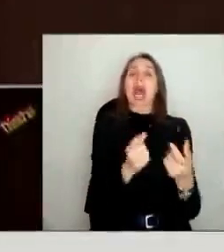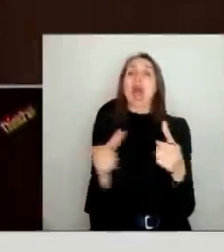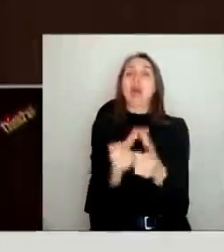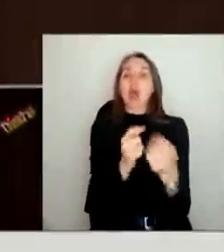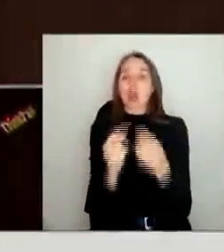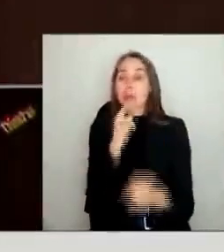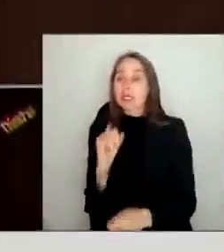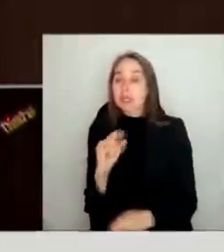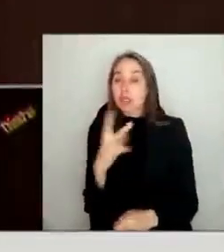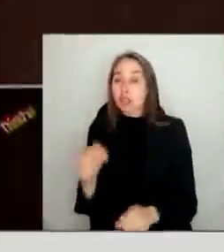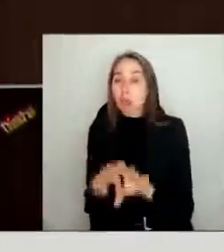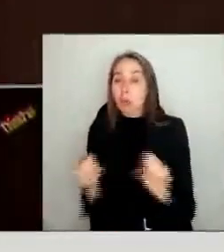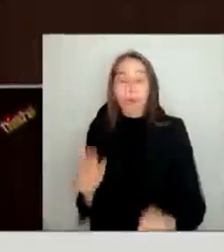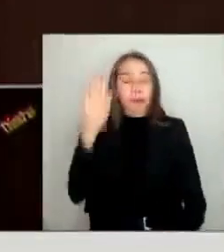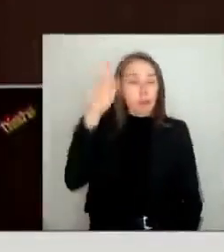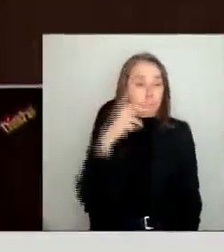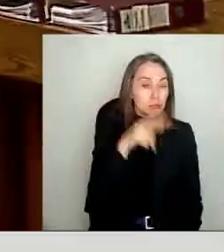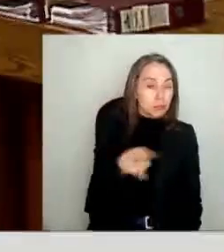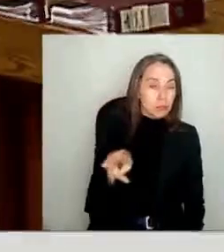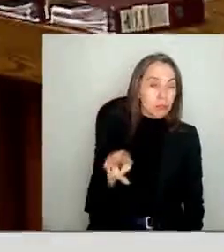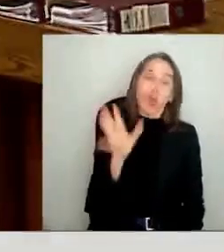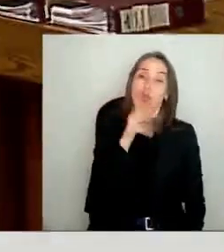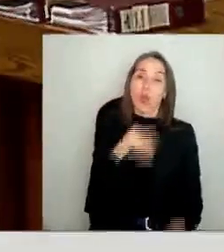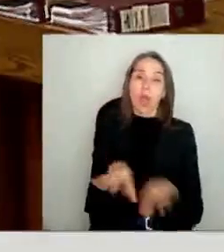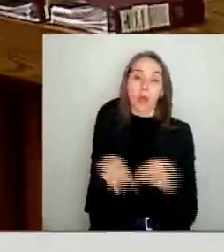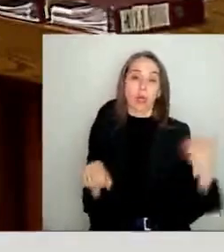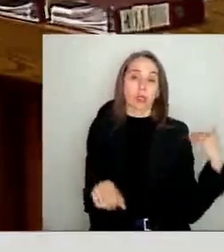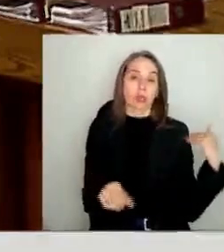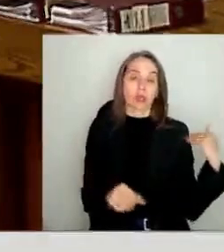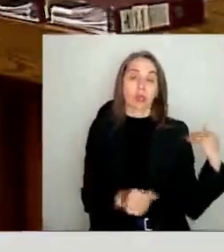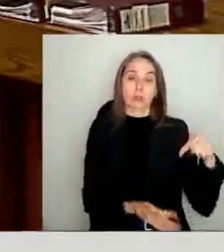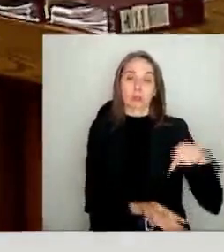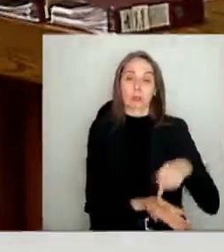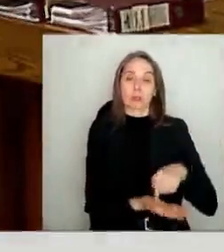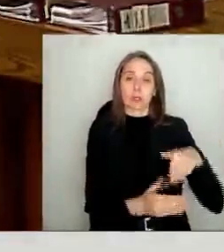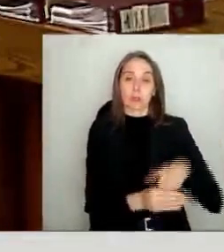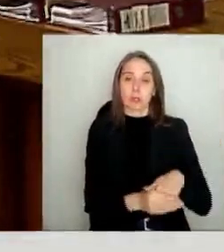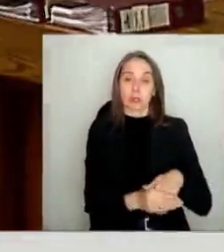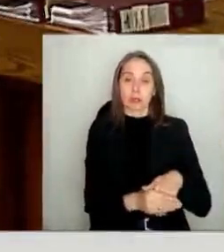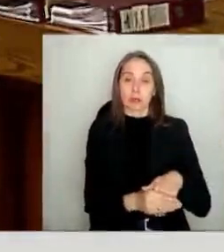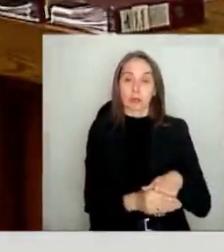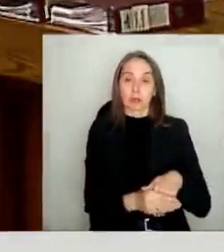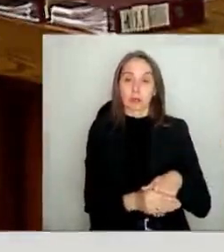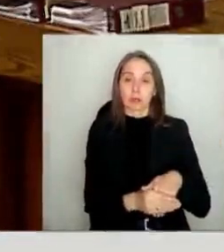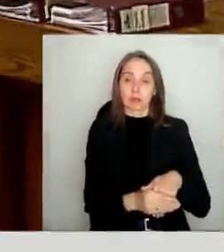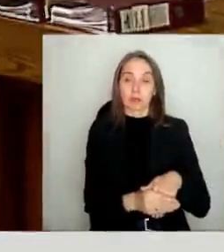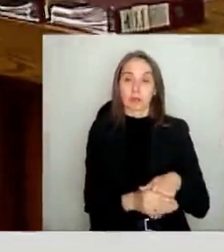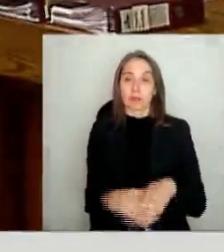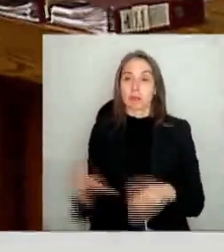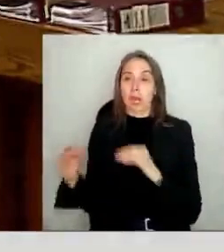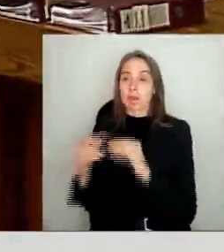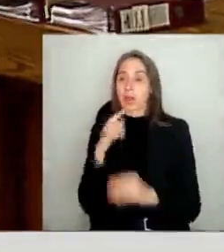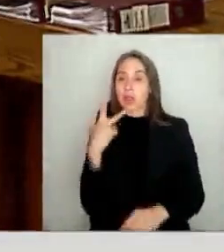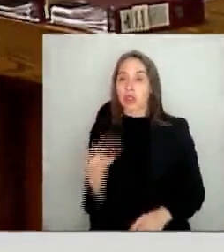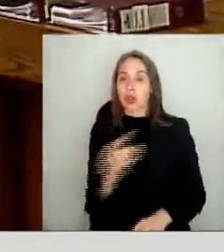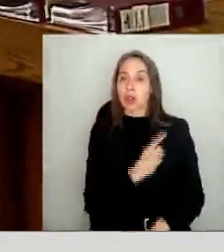no hay acuerdo en votación no porque esto es después es